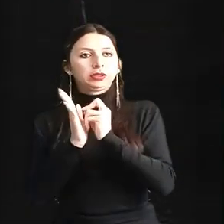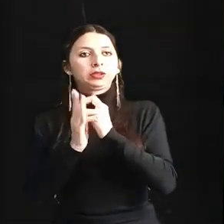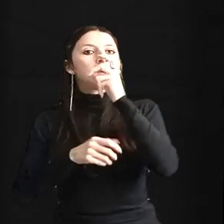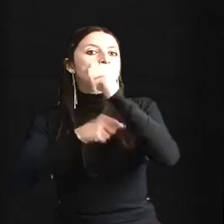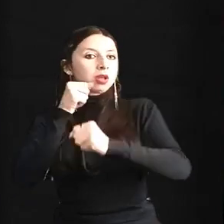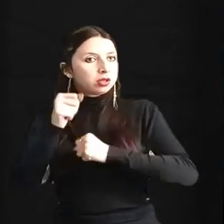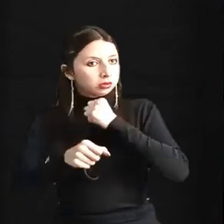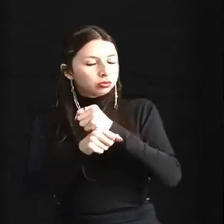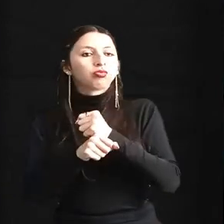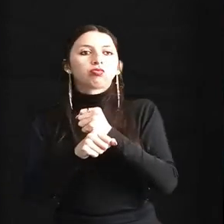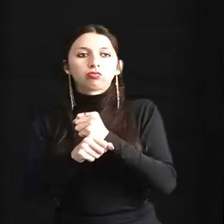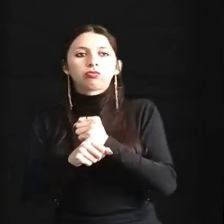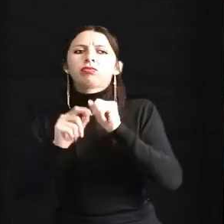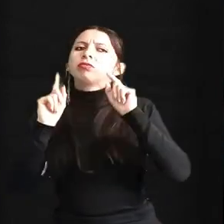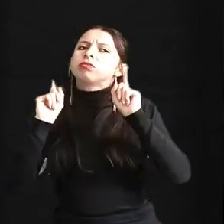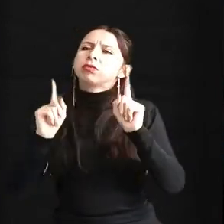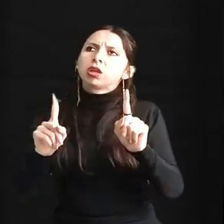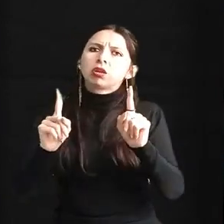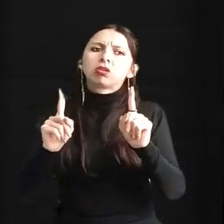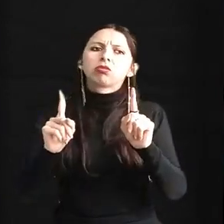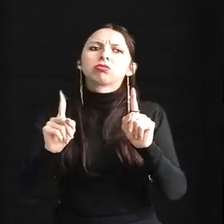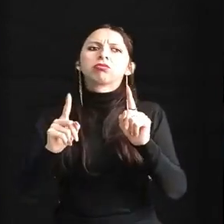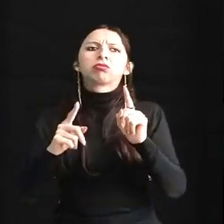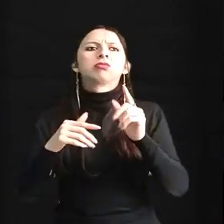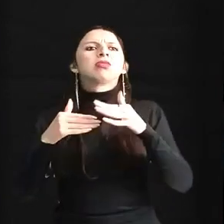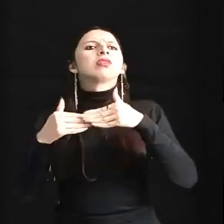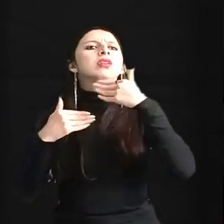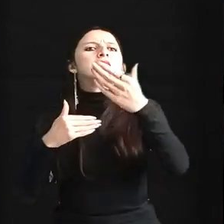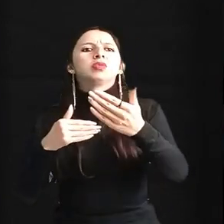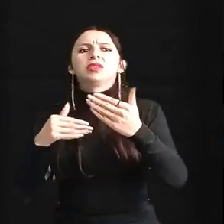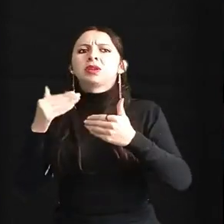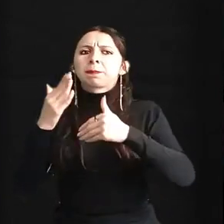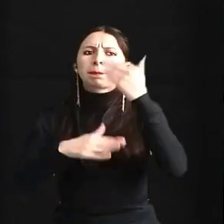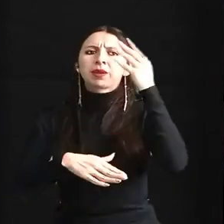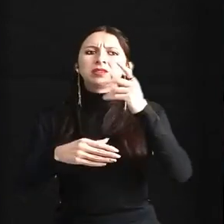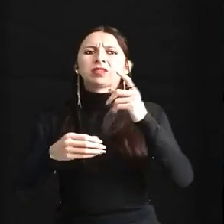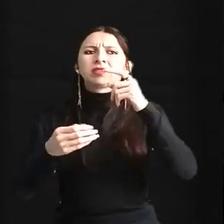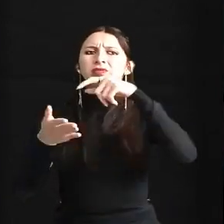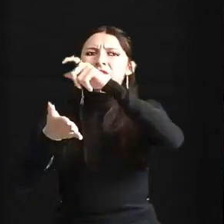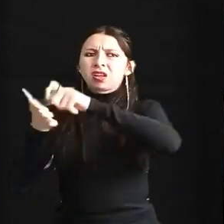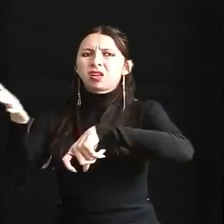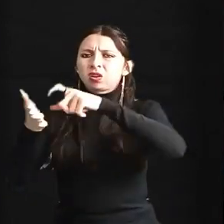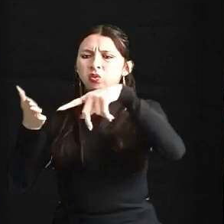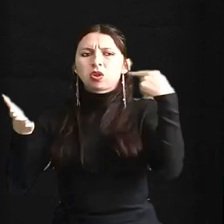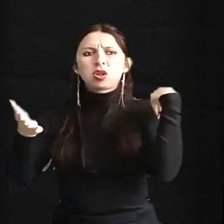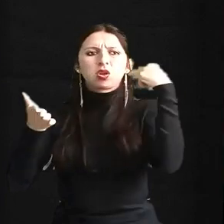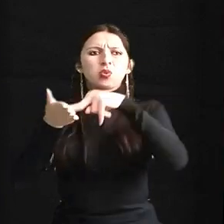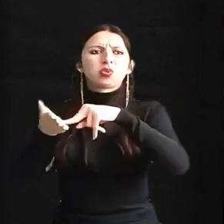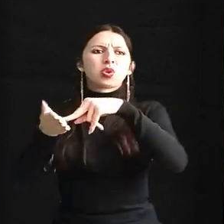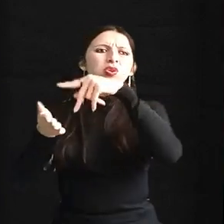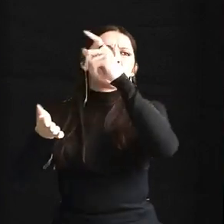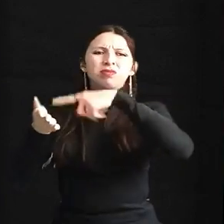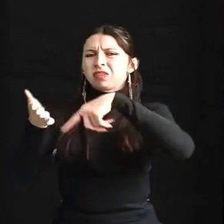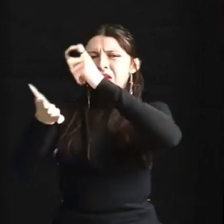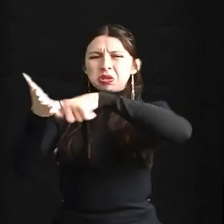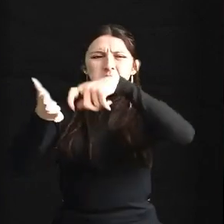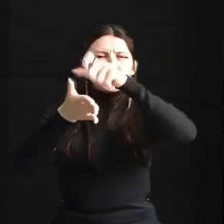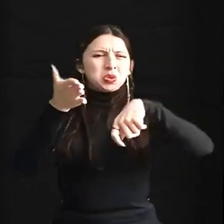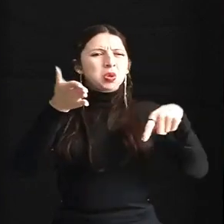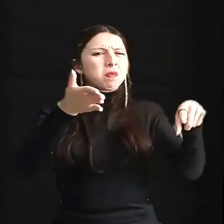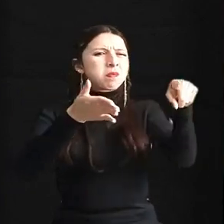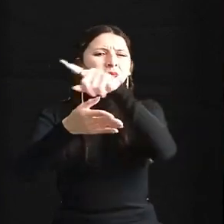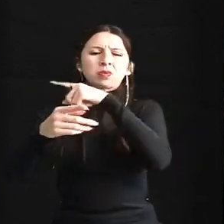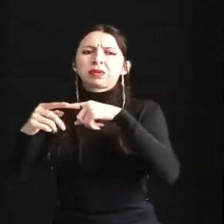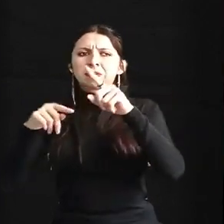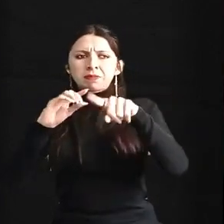publicábamos dos números al año pero empezamos a recibir muchos manuscritos de autores entonces había la necesidad